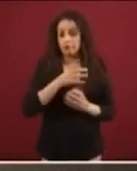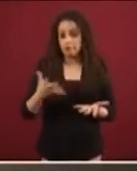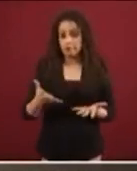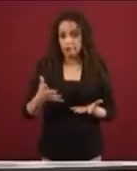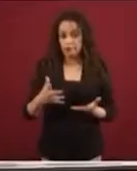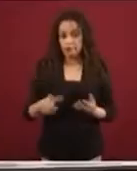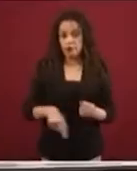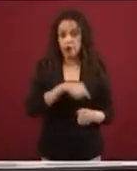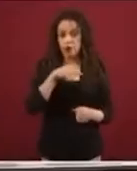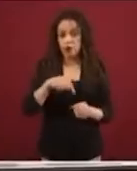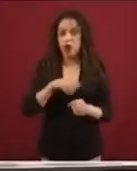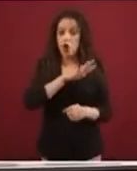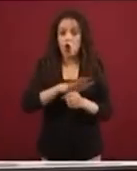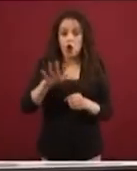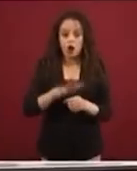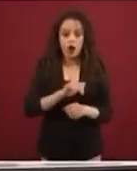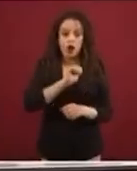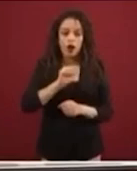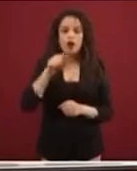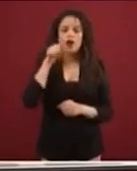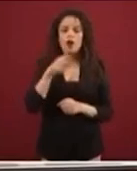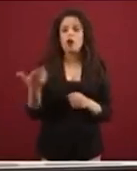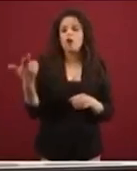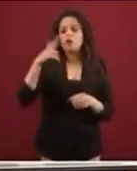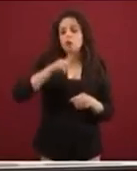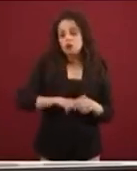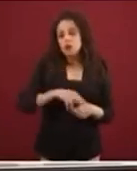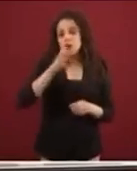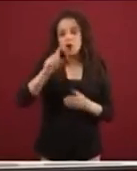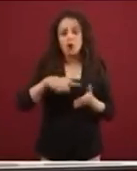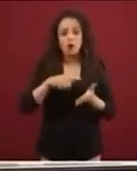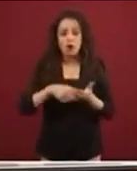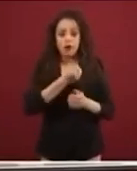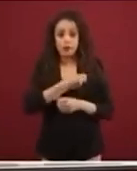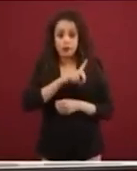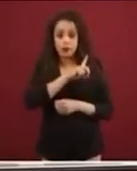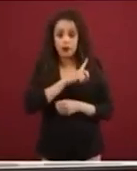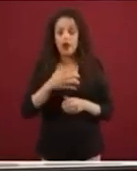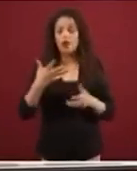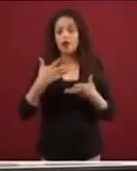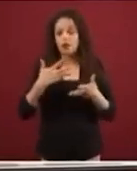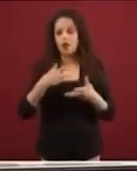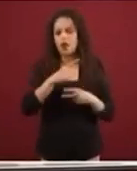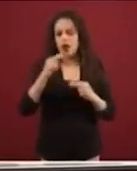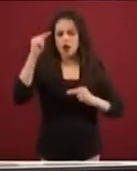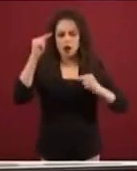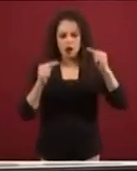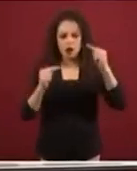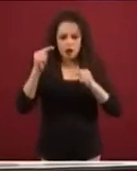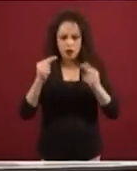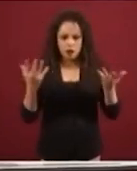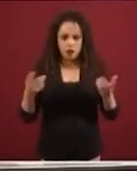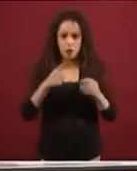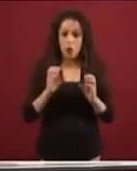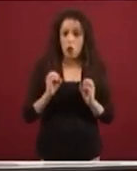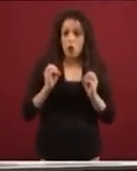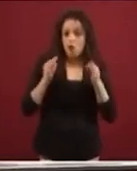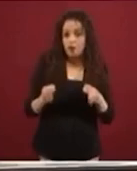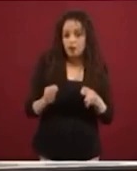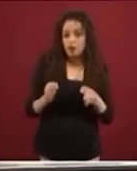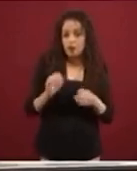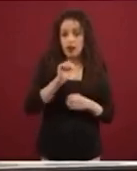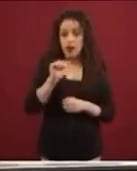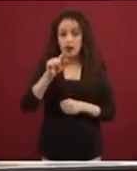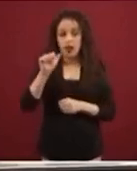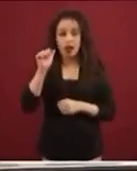los hospitales y los centros de salud. Existe un nivel jurisdiccional, que son las oficinas administrativas